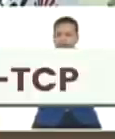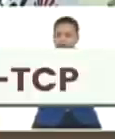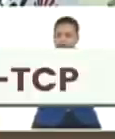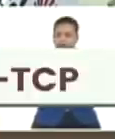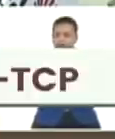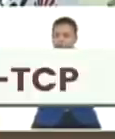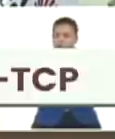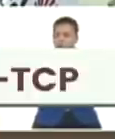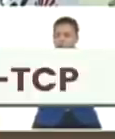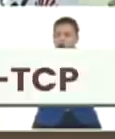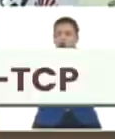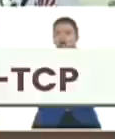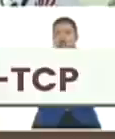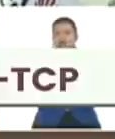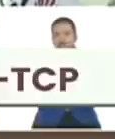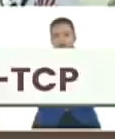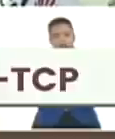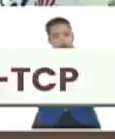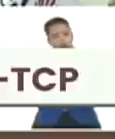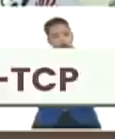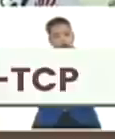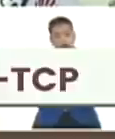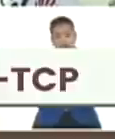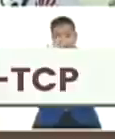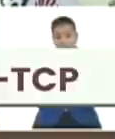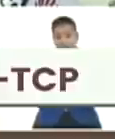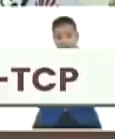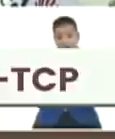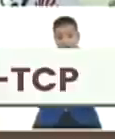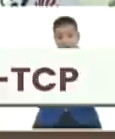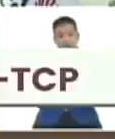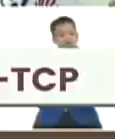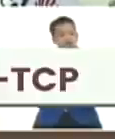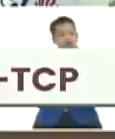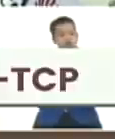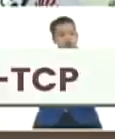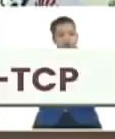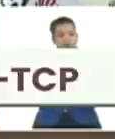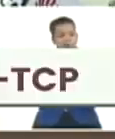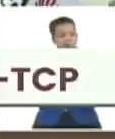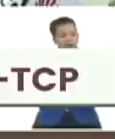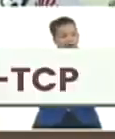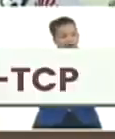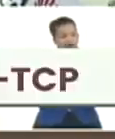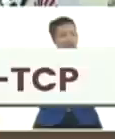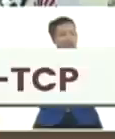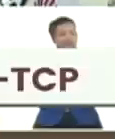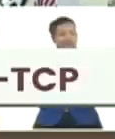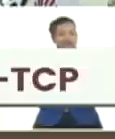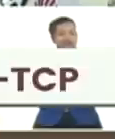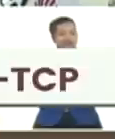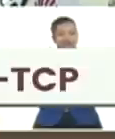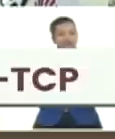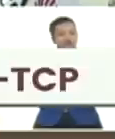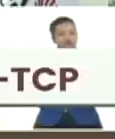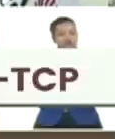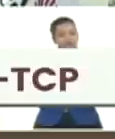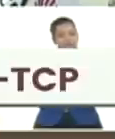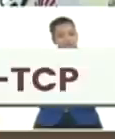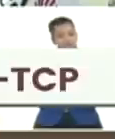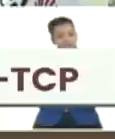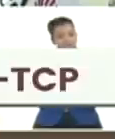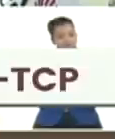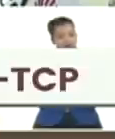pueblos de América Latina y el Caribe para mantener dividida la región en función de sus intereses